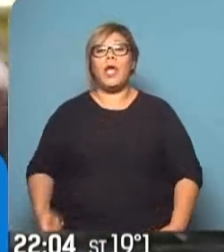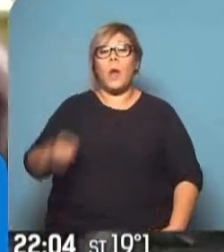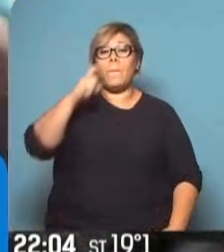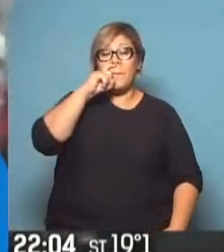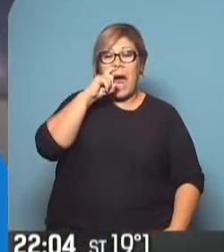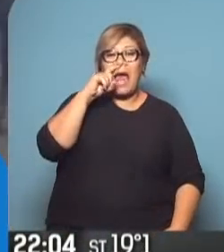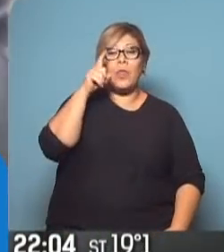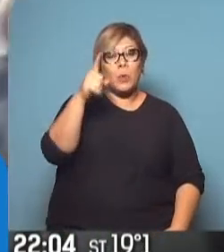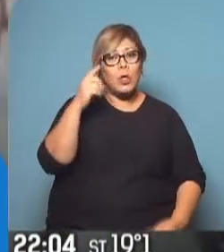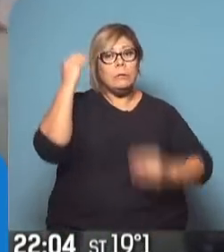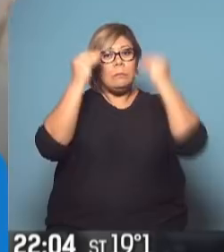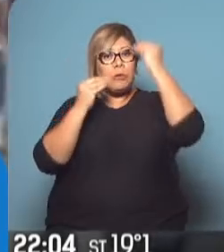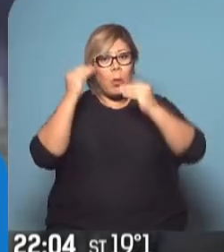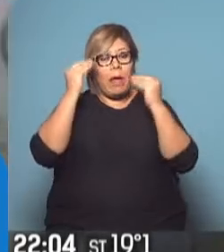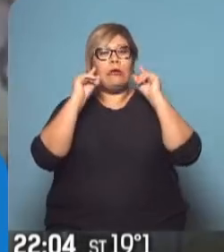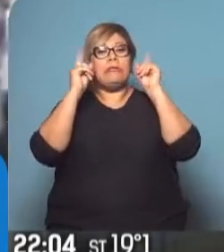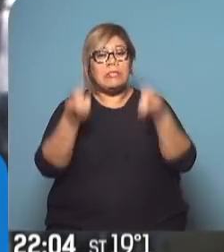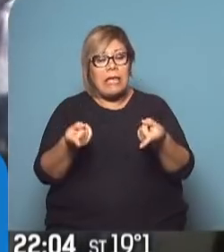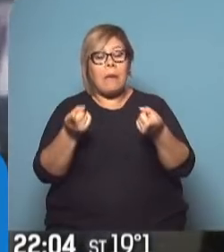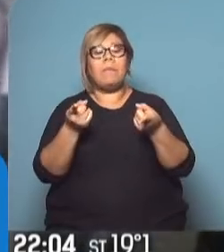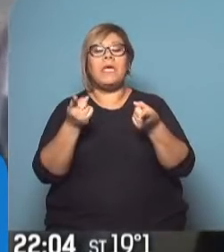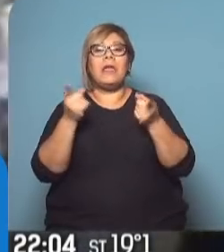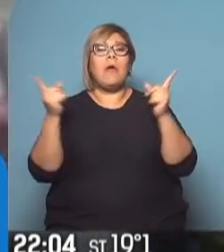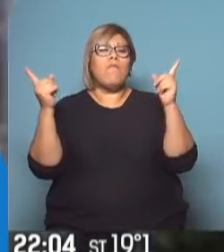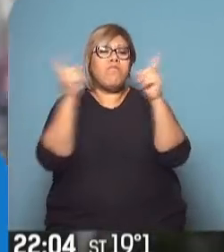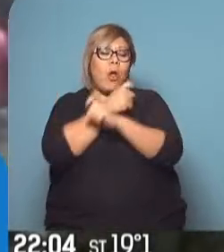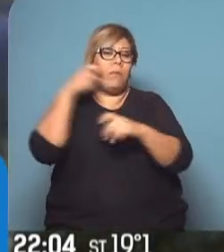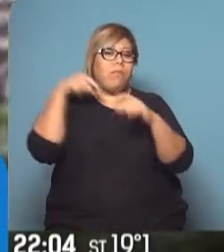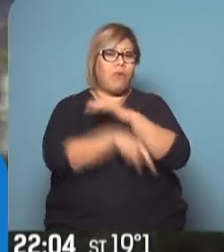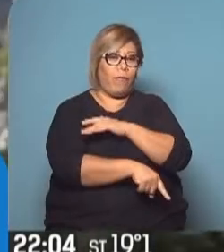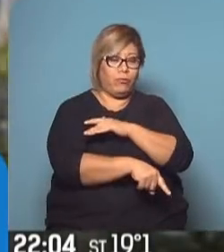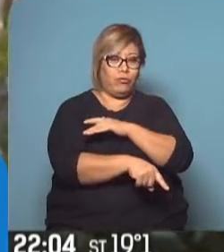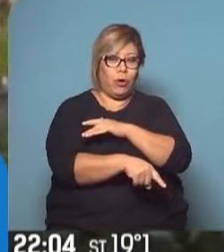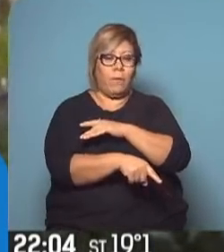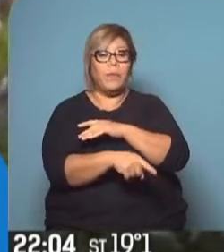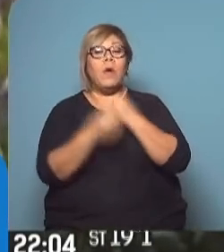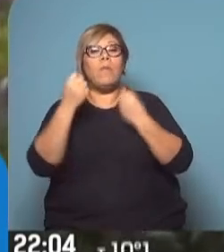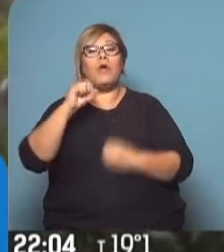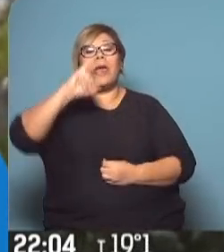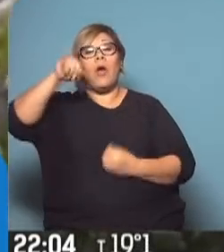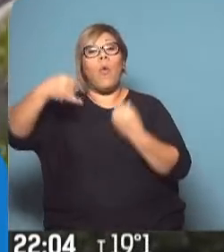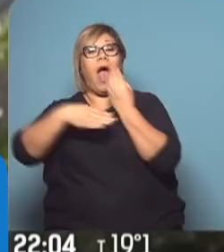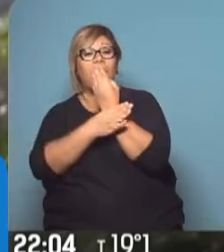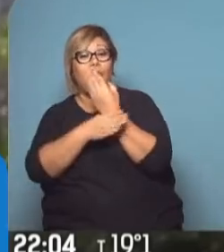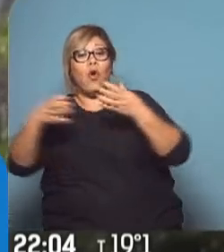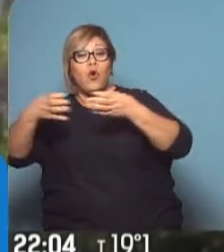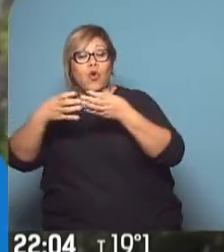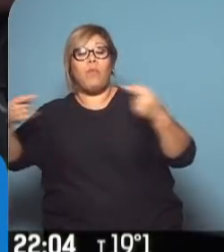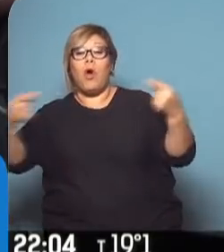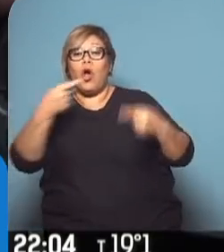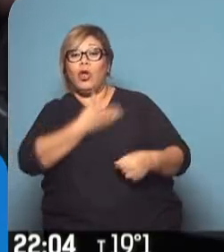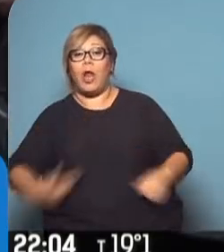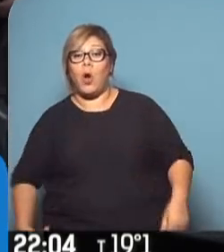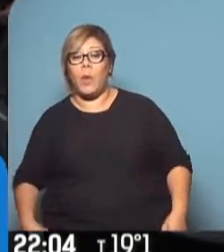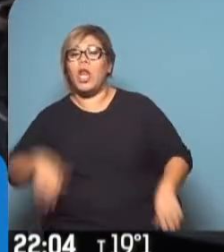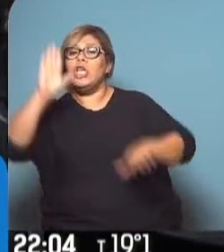crisis política del país caribeño. El llamado a un alzamiento militar, liderado por la oposición, reveló una trama de